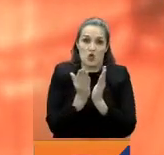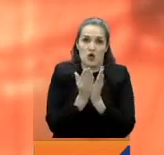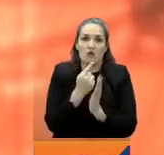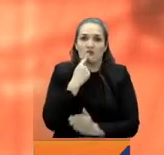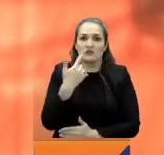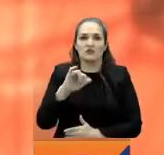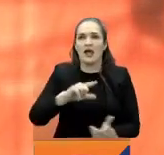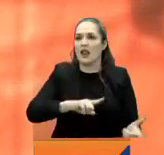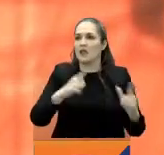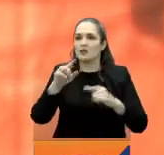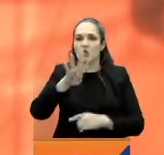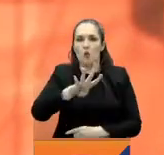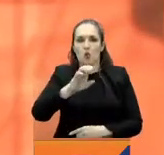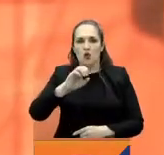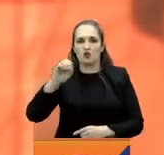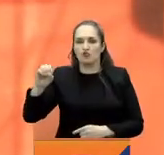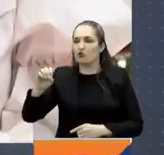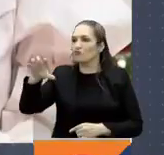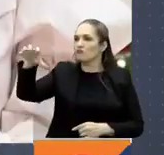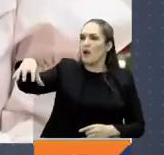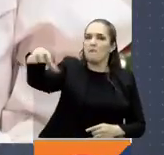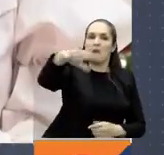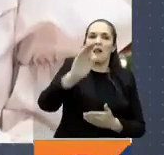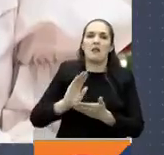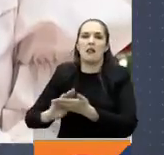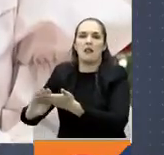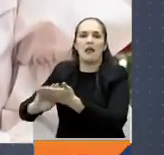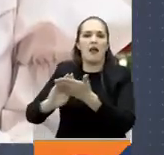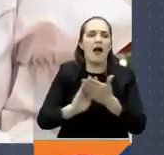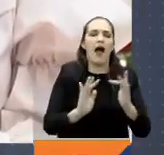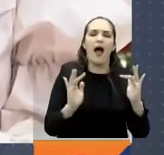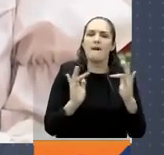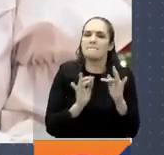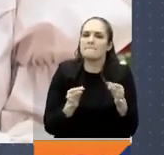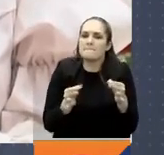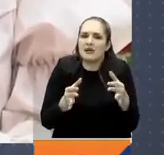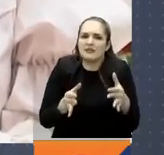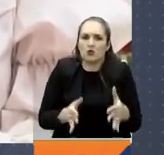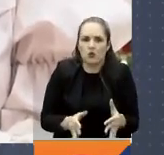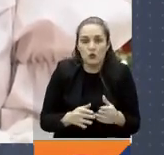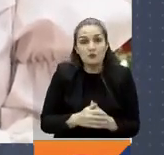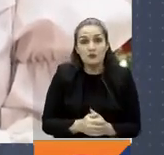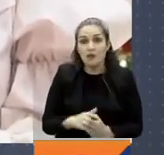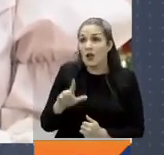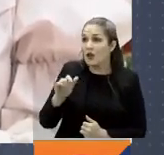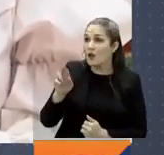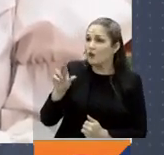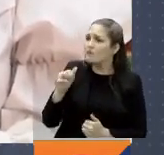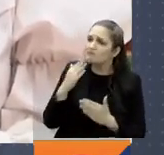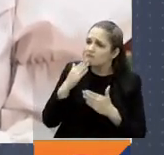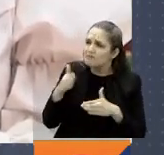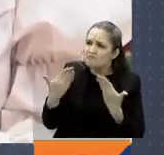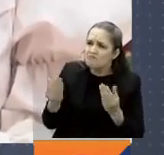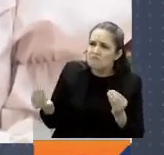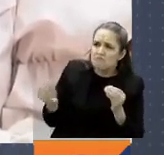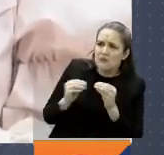que cumplen con las medidas de bioseguridad. Laura Rojas, muy buenas tardes. ¿Qué otros detalles se conocen para el regreso a la presencialidad? ¿Qué tal?